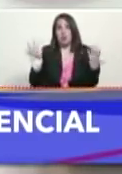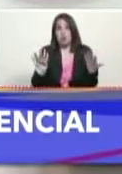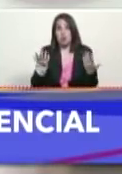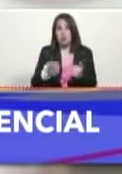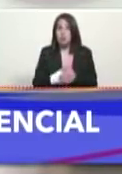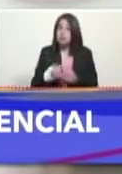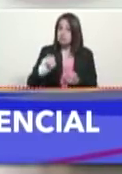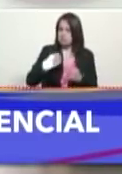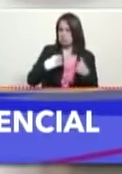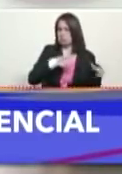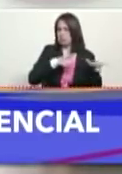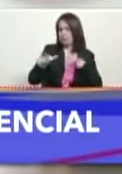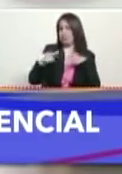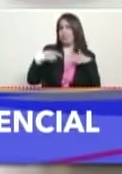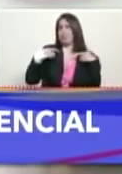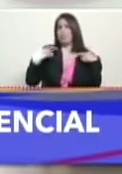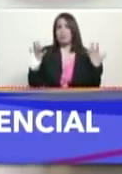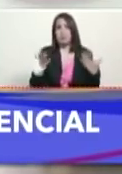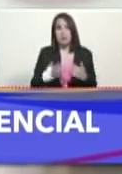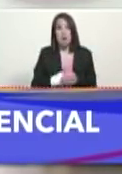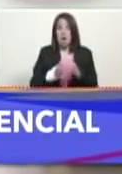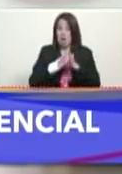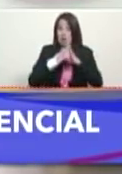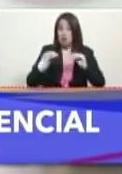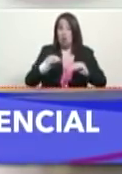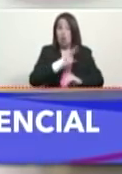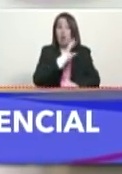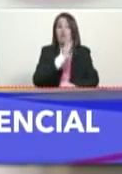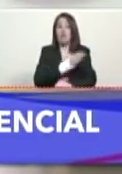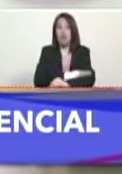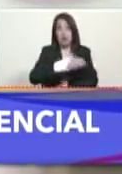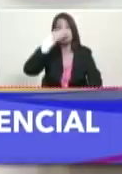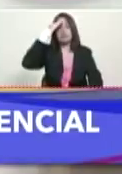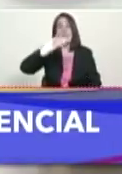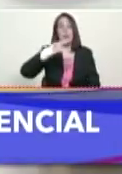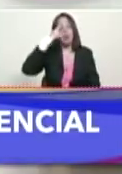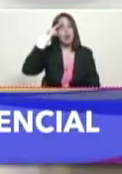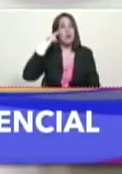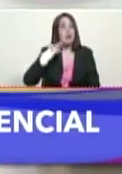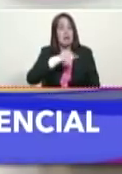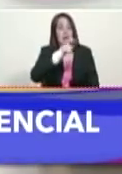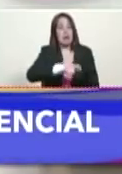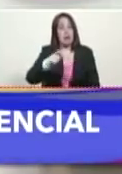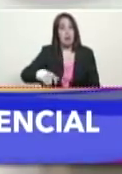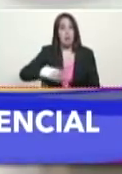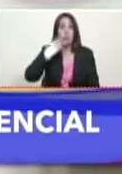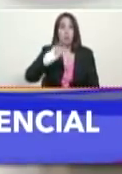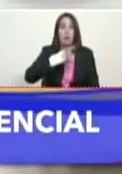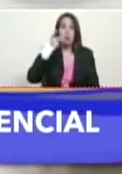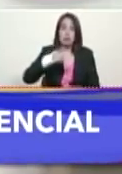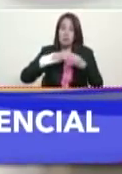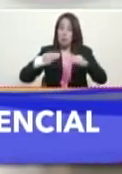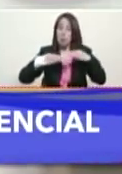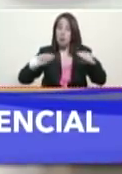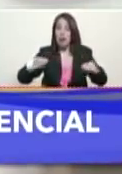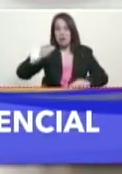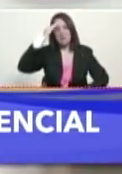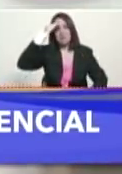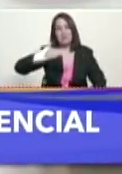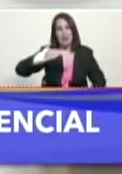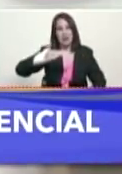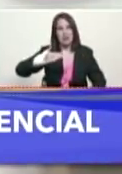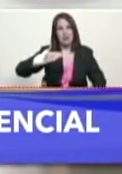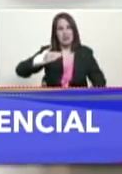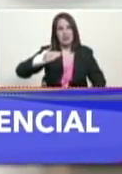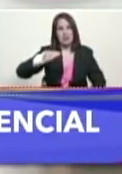Estoy preparado. Y todas las fuerzas bolivarianas, civiles, políticas, populares y militares,